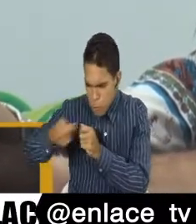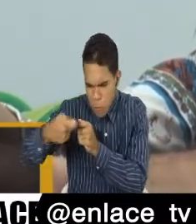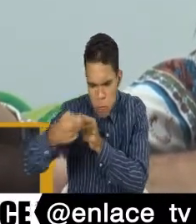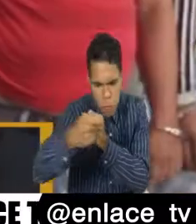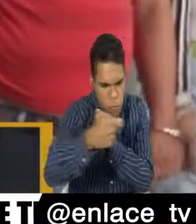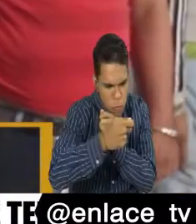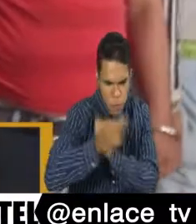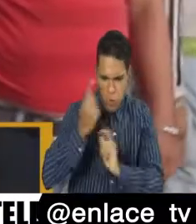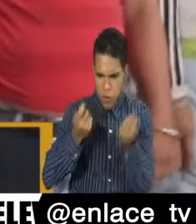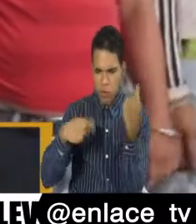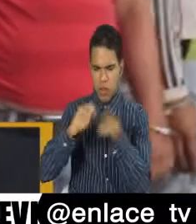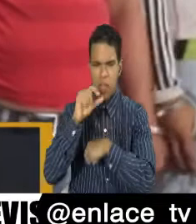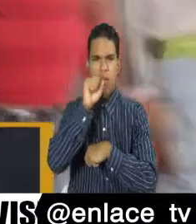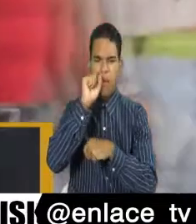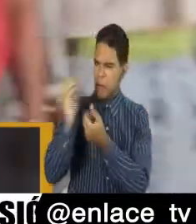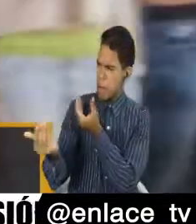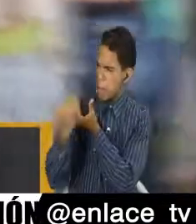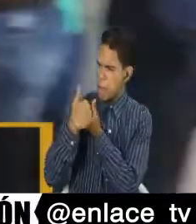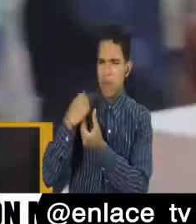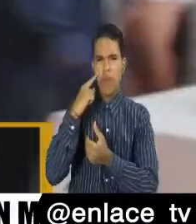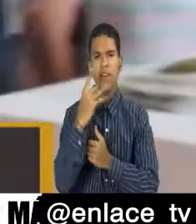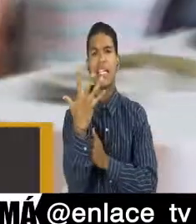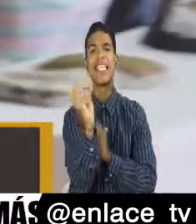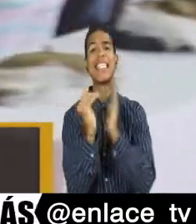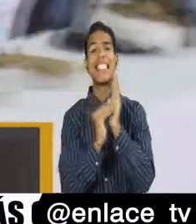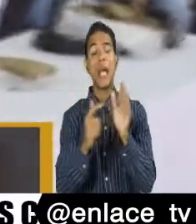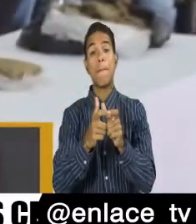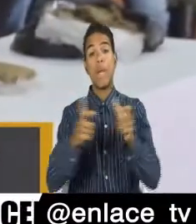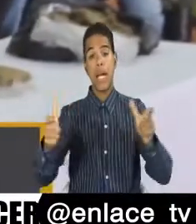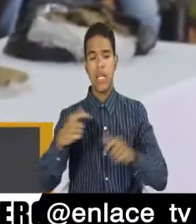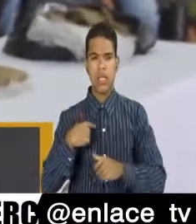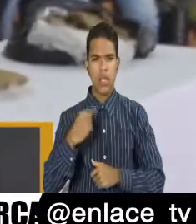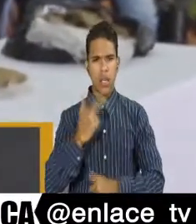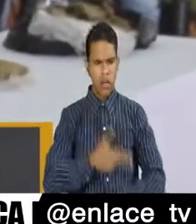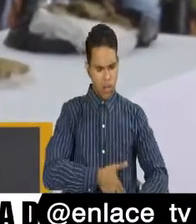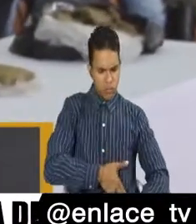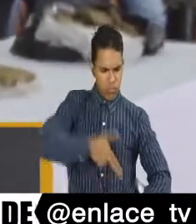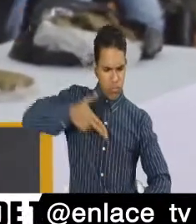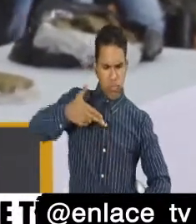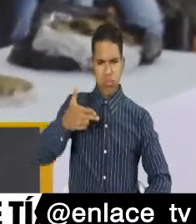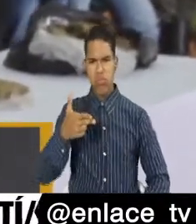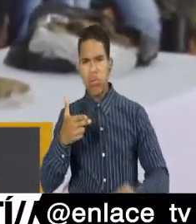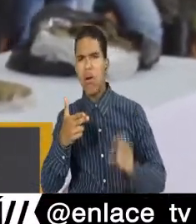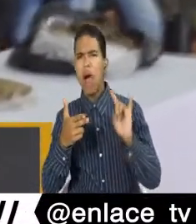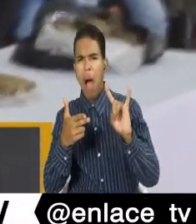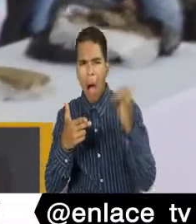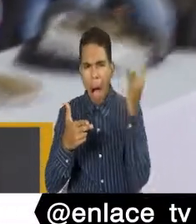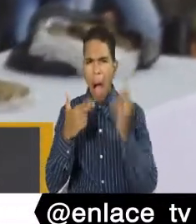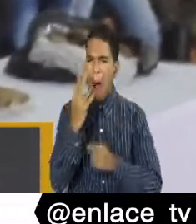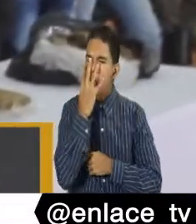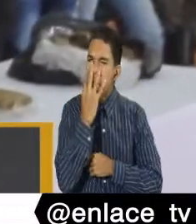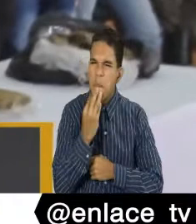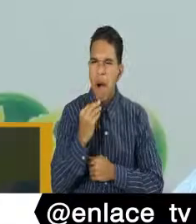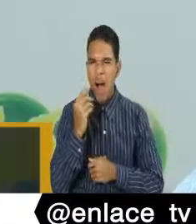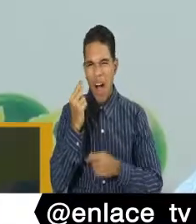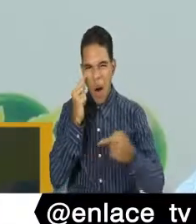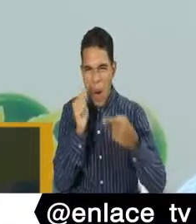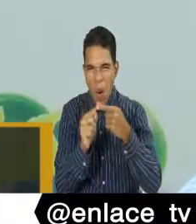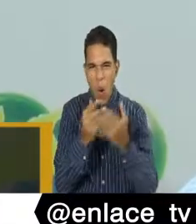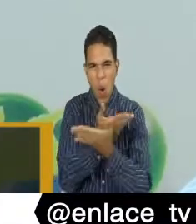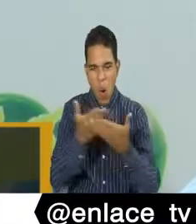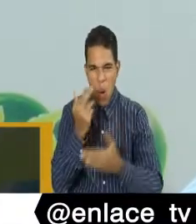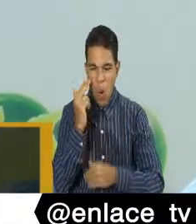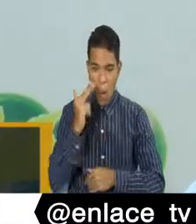Barranca Bermeja. La policía investiga si estas armas habrían sido utilizadas para la comisión de hechos delictivos. Estamos cotejando, teniendo en cuenta dentro